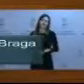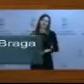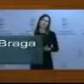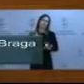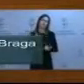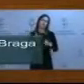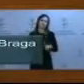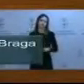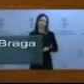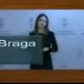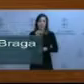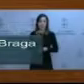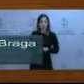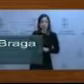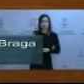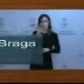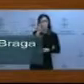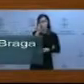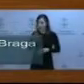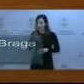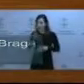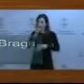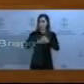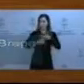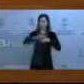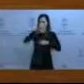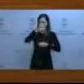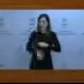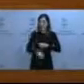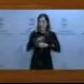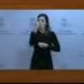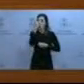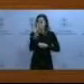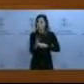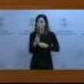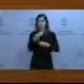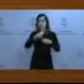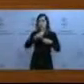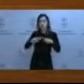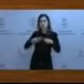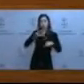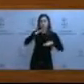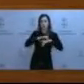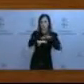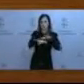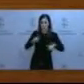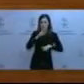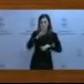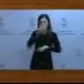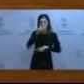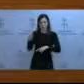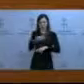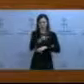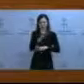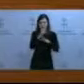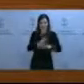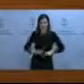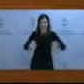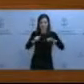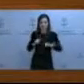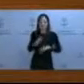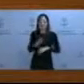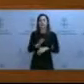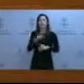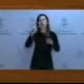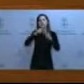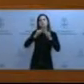por primera vez en esta legislatura dos incumplimientos de resoluciones aprobadas por el Parlamento que tenían como